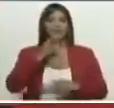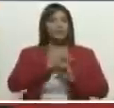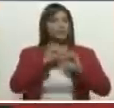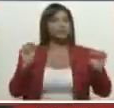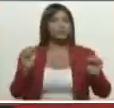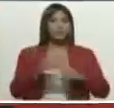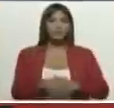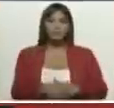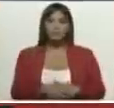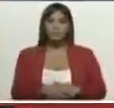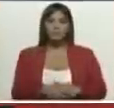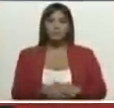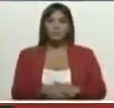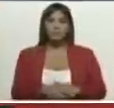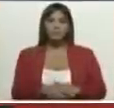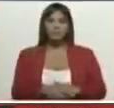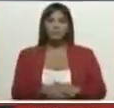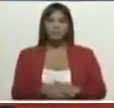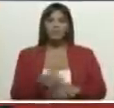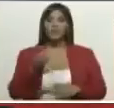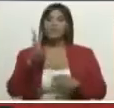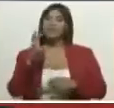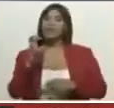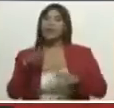Mañana. Vamos viernes a...